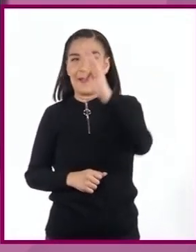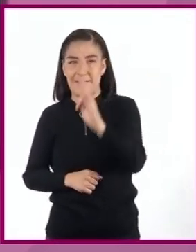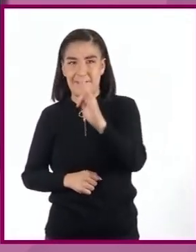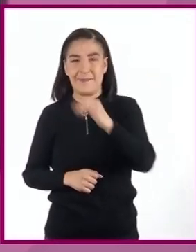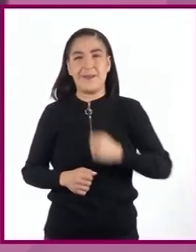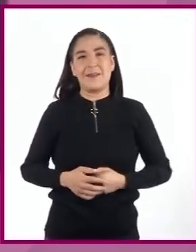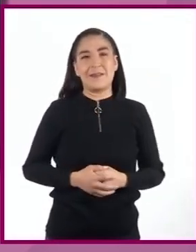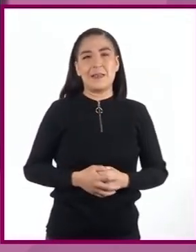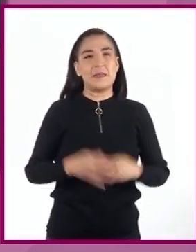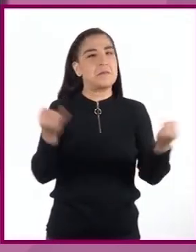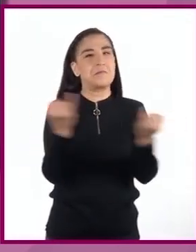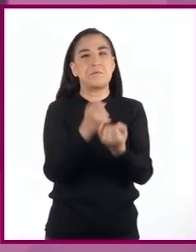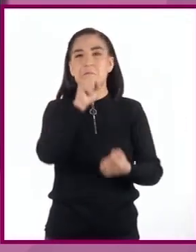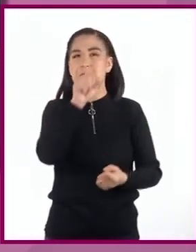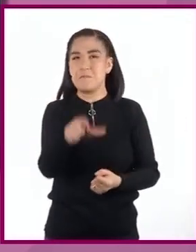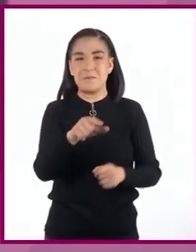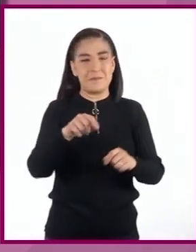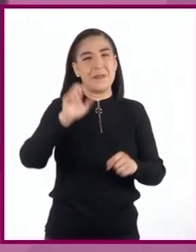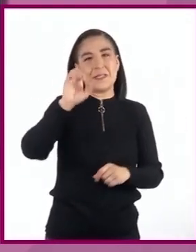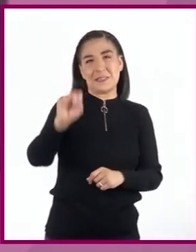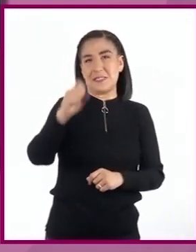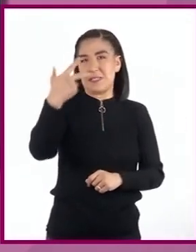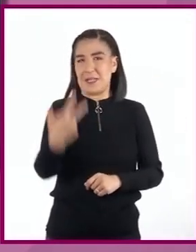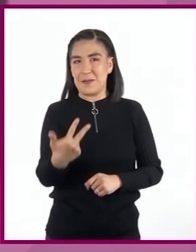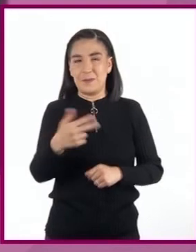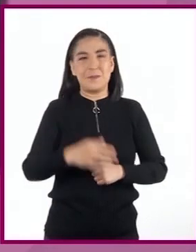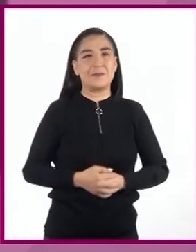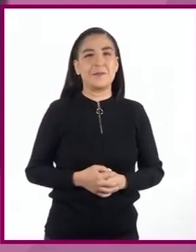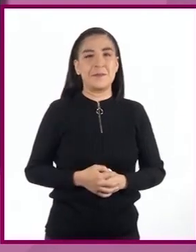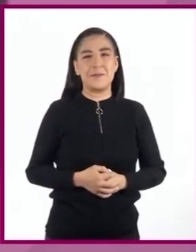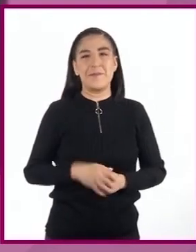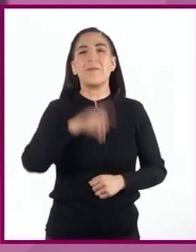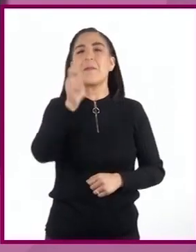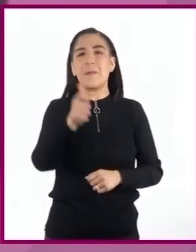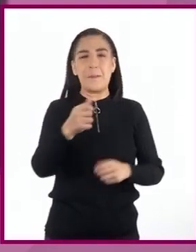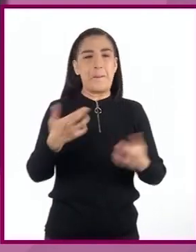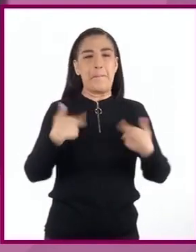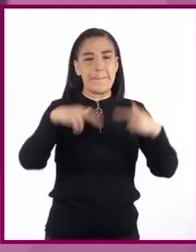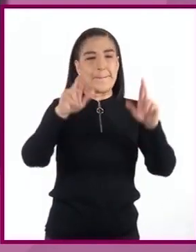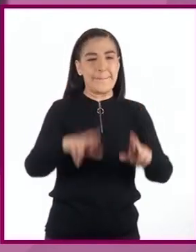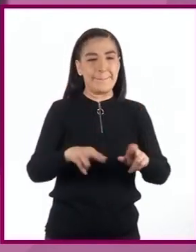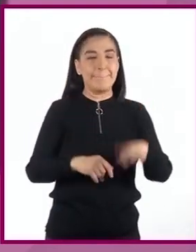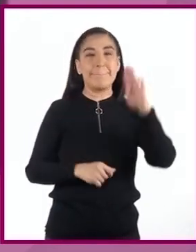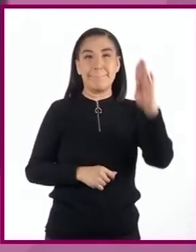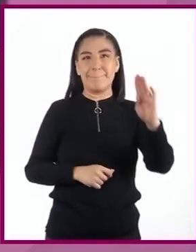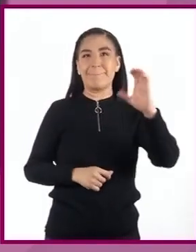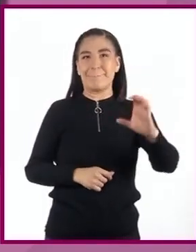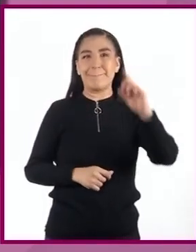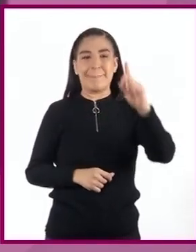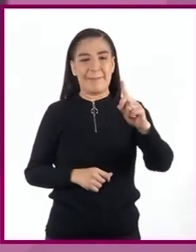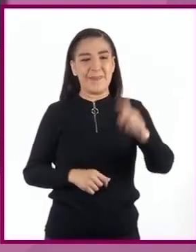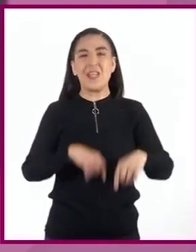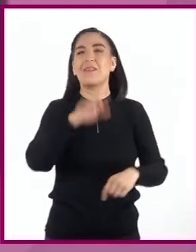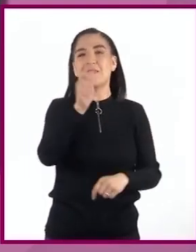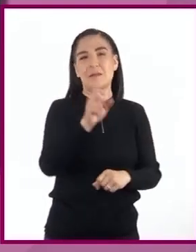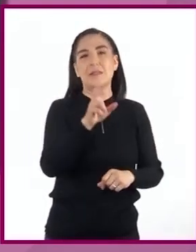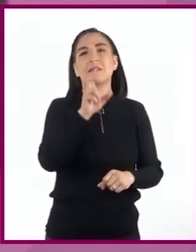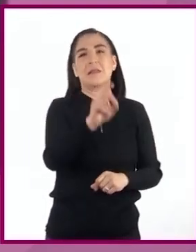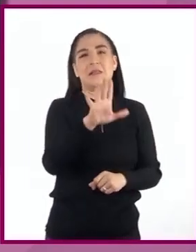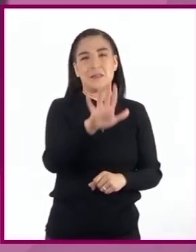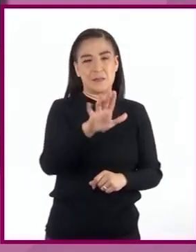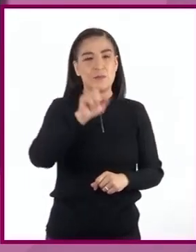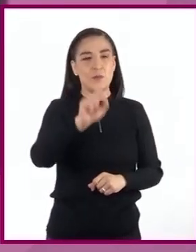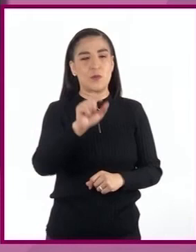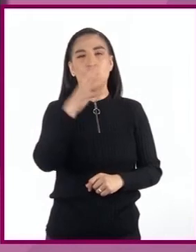pues tiene la misma medida. En lo que se refiere al ángulo BDC, su medida es de